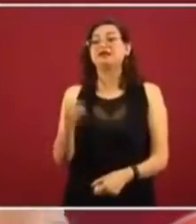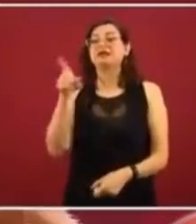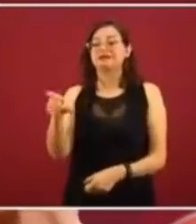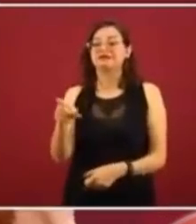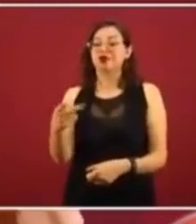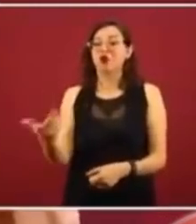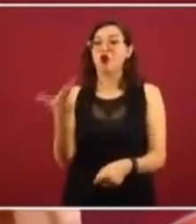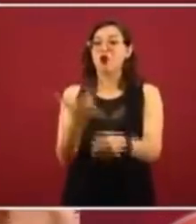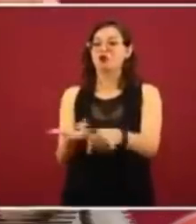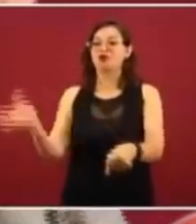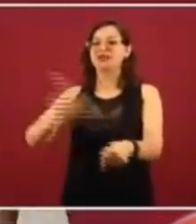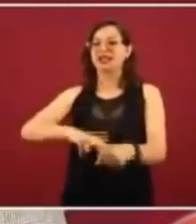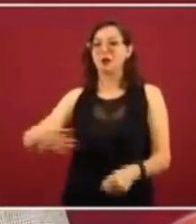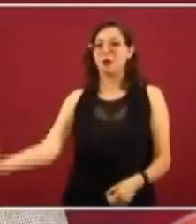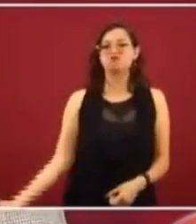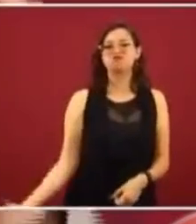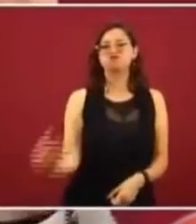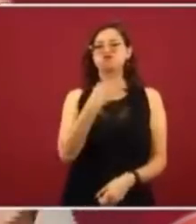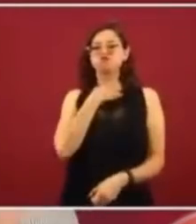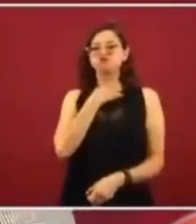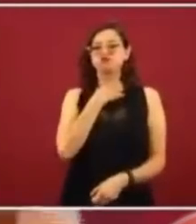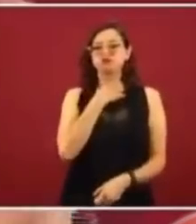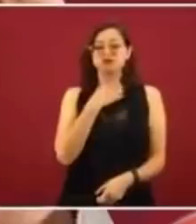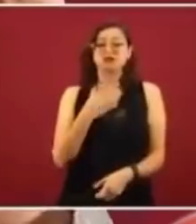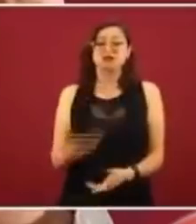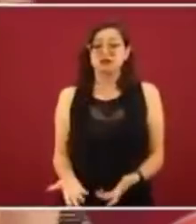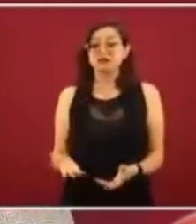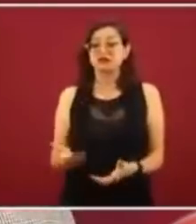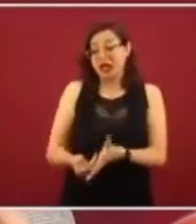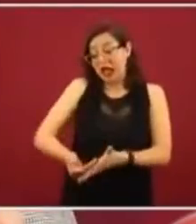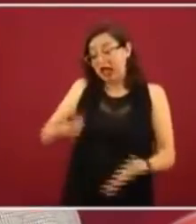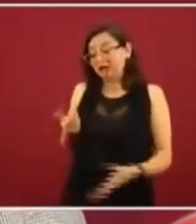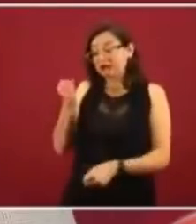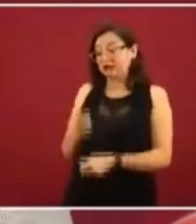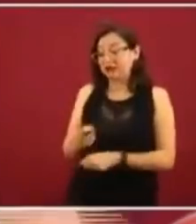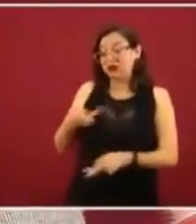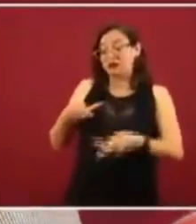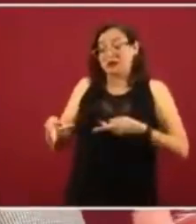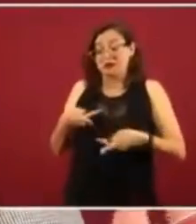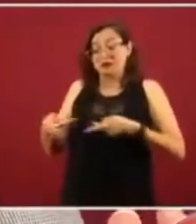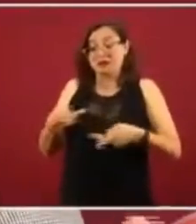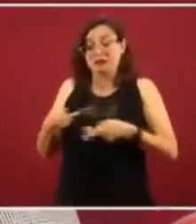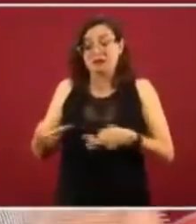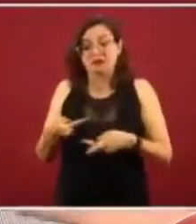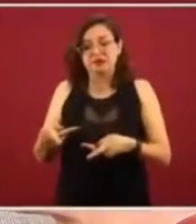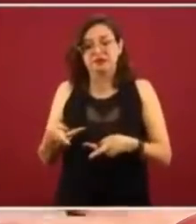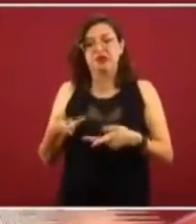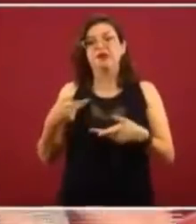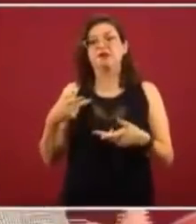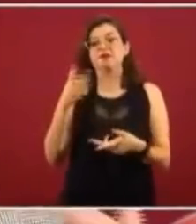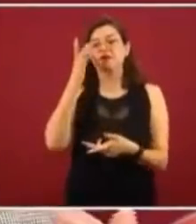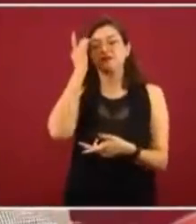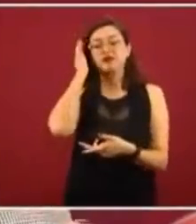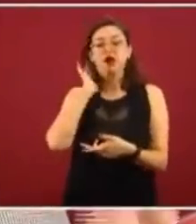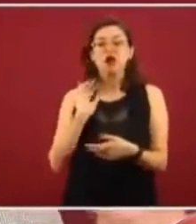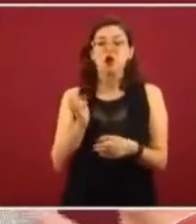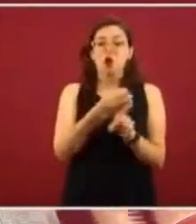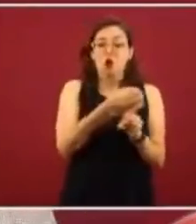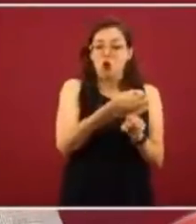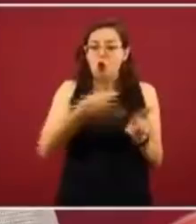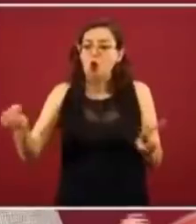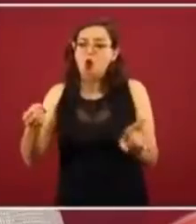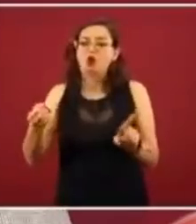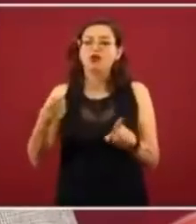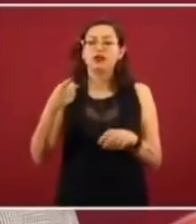de Salud, a pesar de la preparación que tenemos y la expansión que hemos hecho con la reorganización de